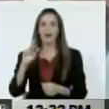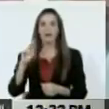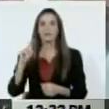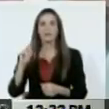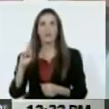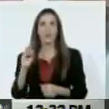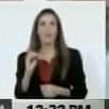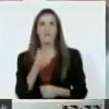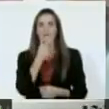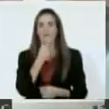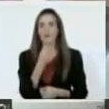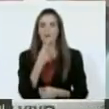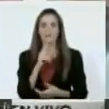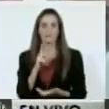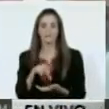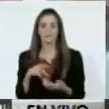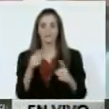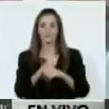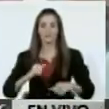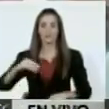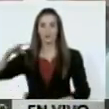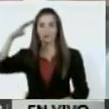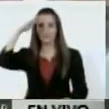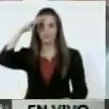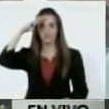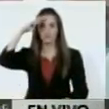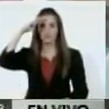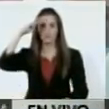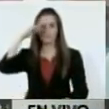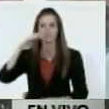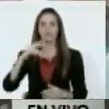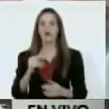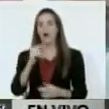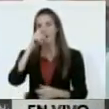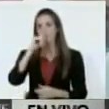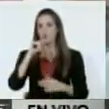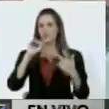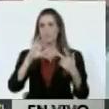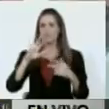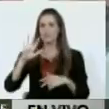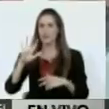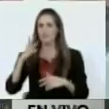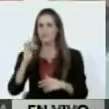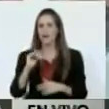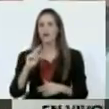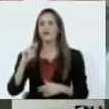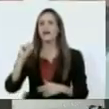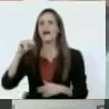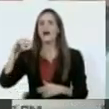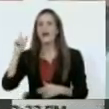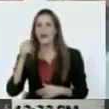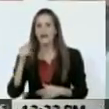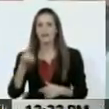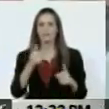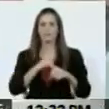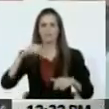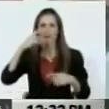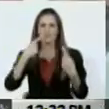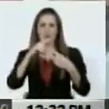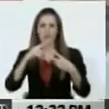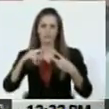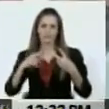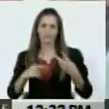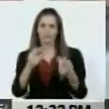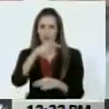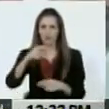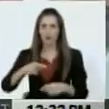Después fue muy fácil, cuando él llegó a la Academia Militar, salto un momentico al año 85, estaba Rangel en la Academia, estaba Ronald Blanco, estaba Hernández Beren,